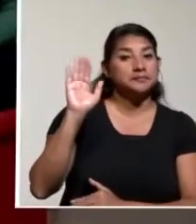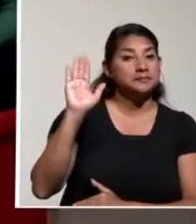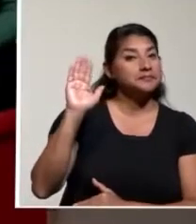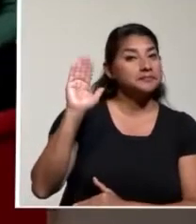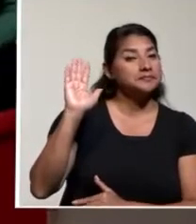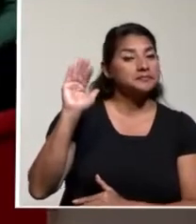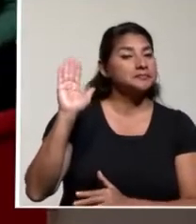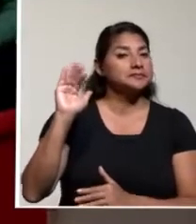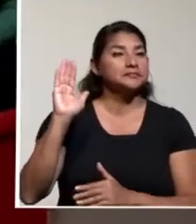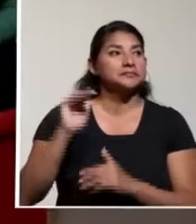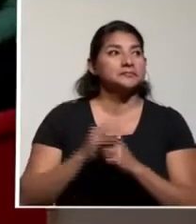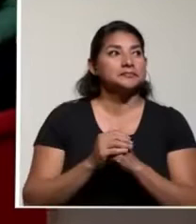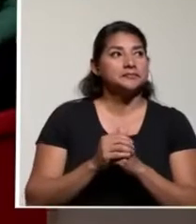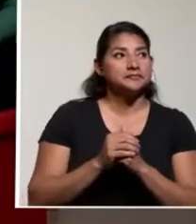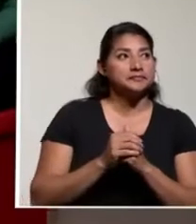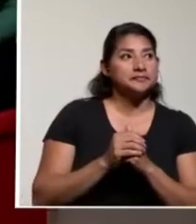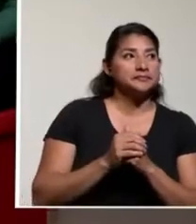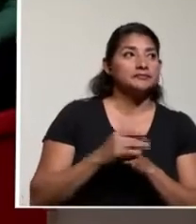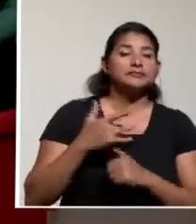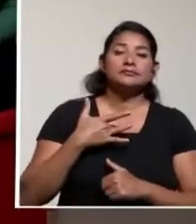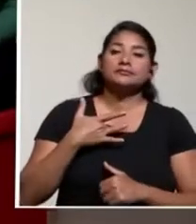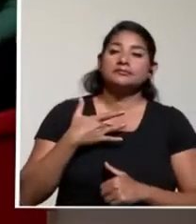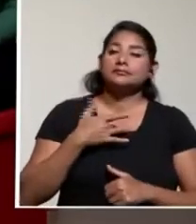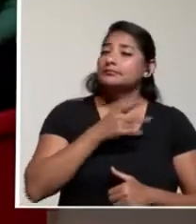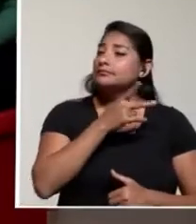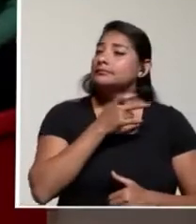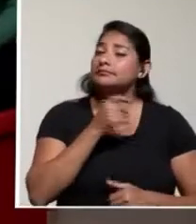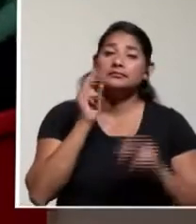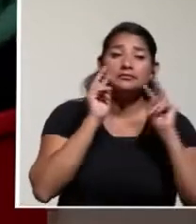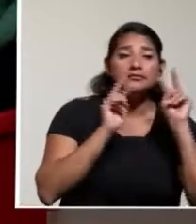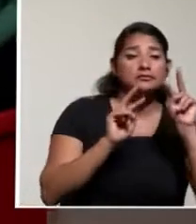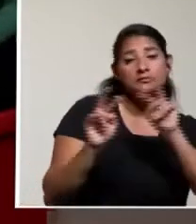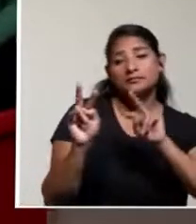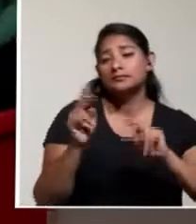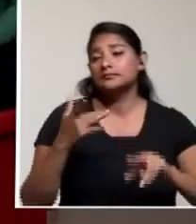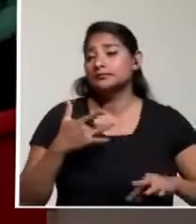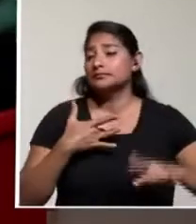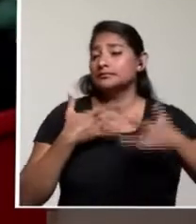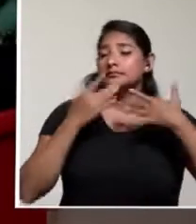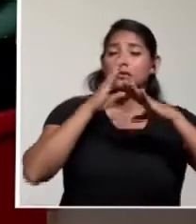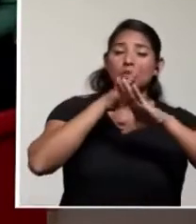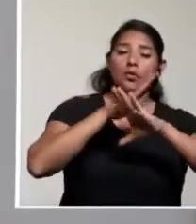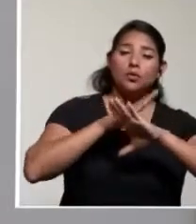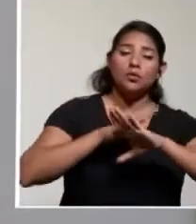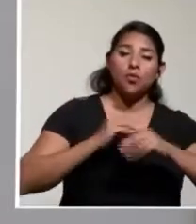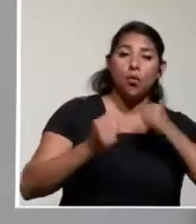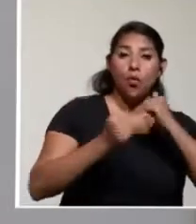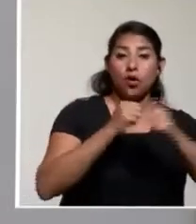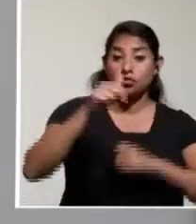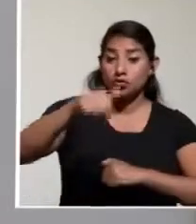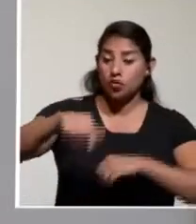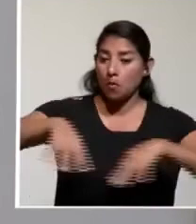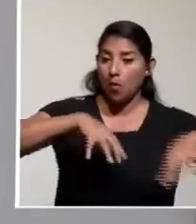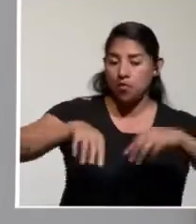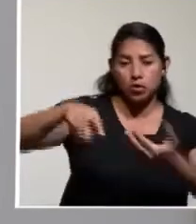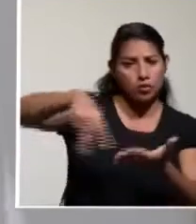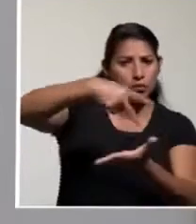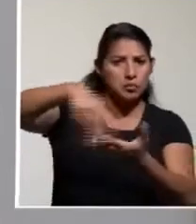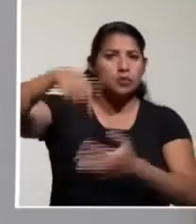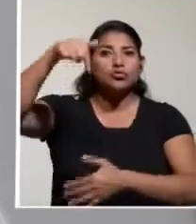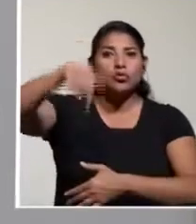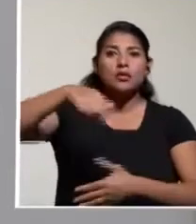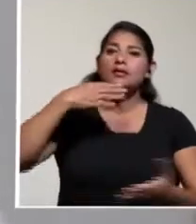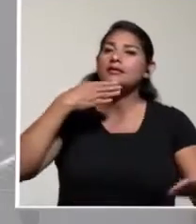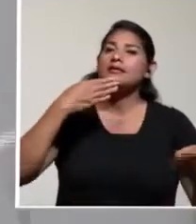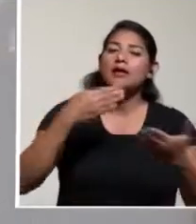Loka. Hasta que me siento así. Después de tanto ejercicio que hemos hecho, que tanto que nos hemos movido y hemos bailado, entonces qué